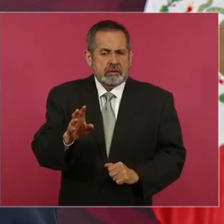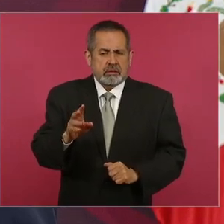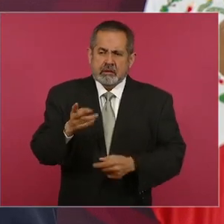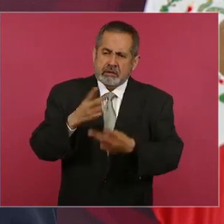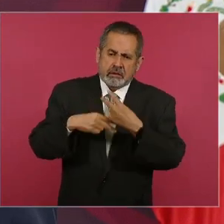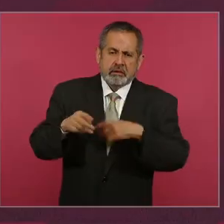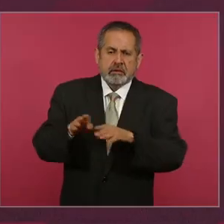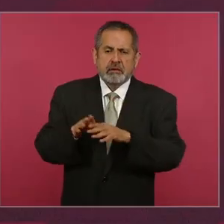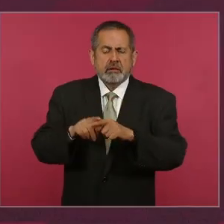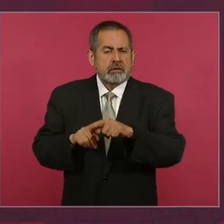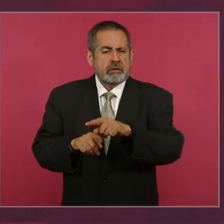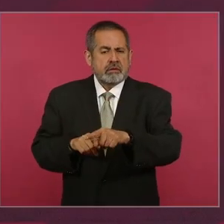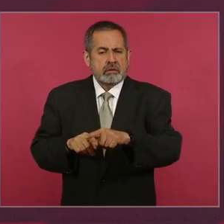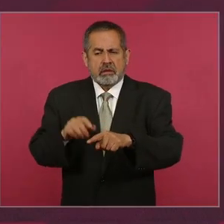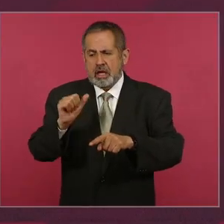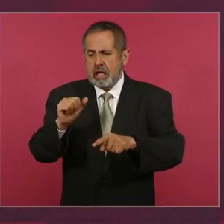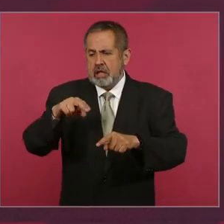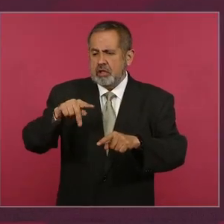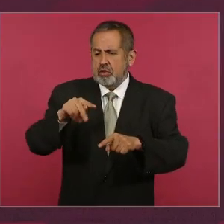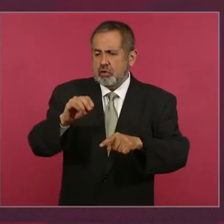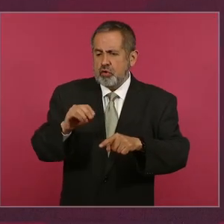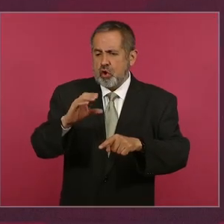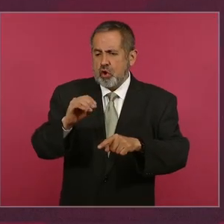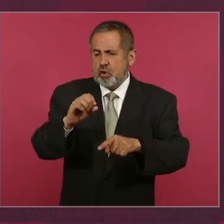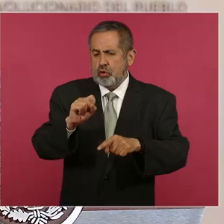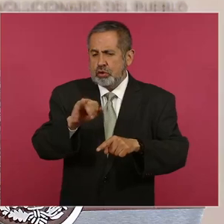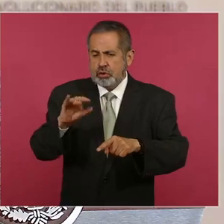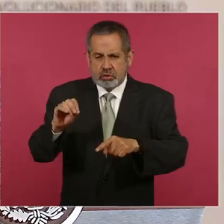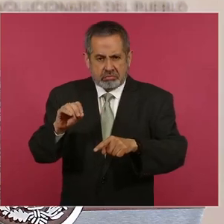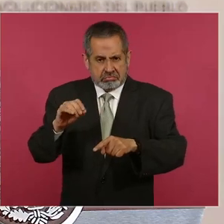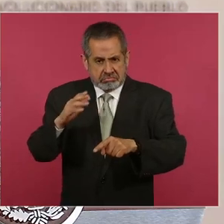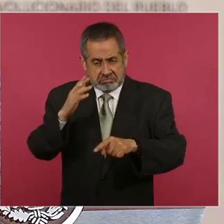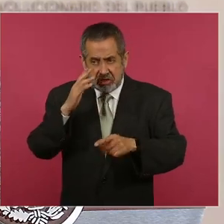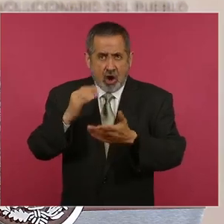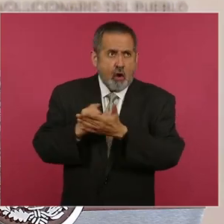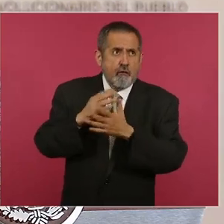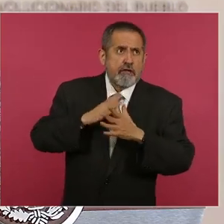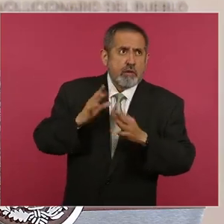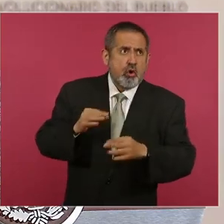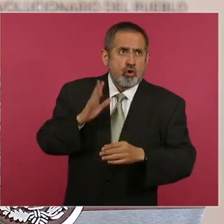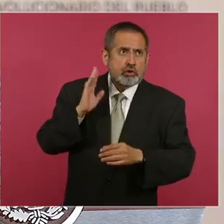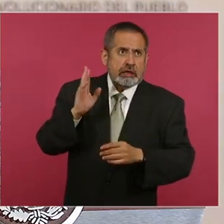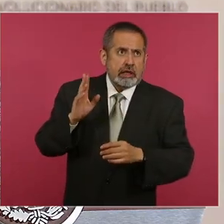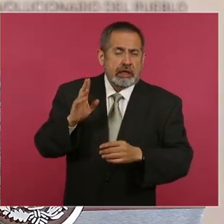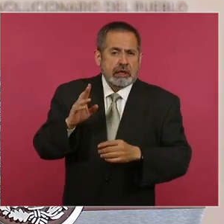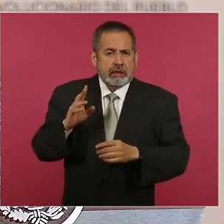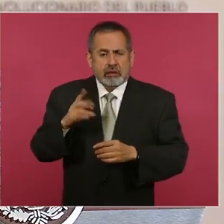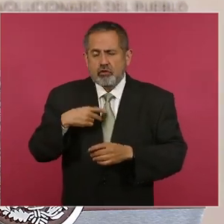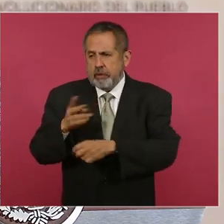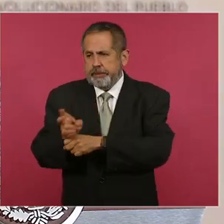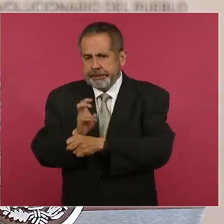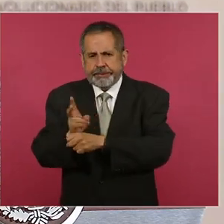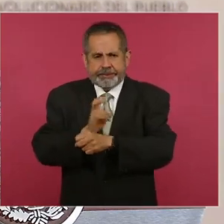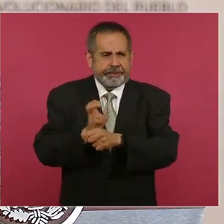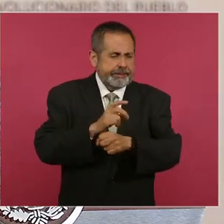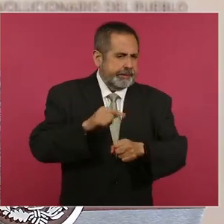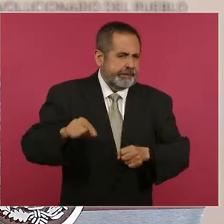Viene Antonio Cosío, no sé si confirmó, a los que se invitaron.